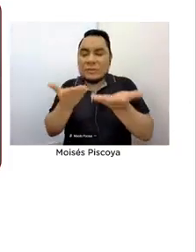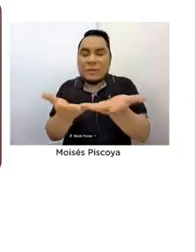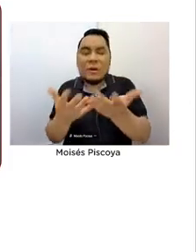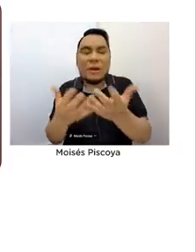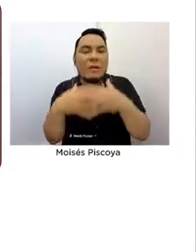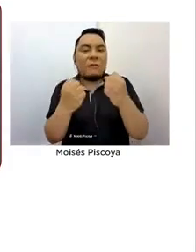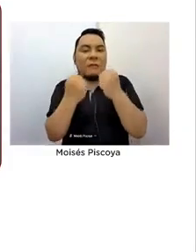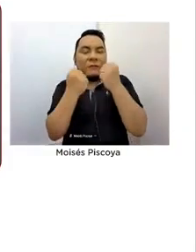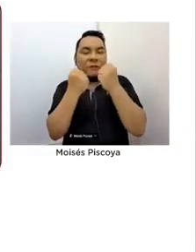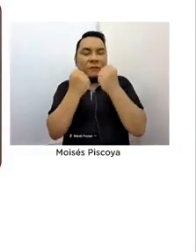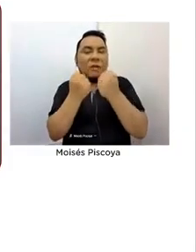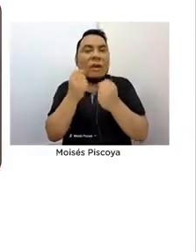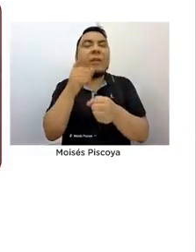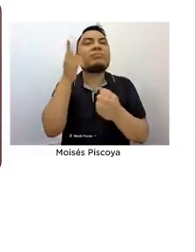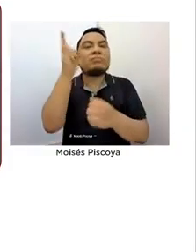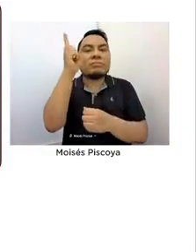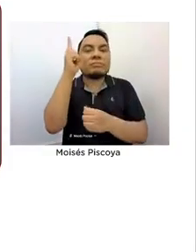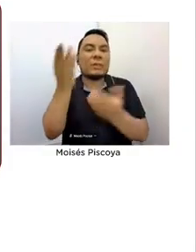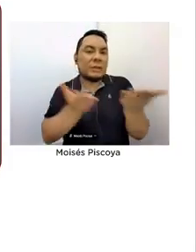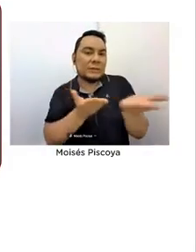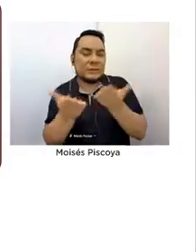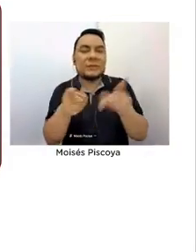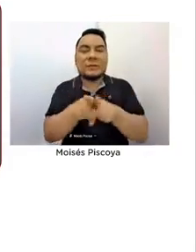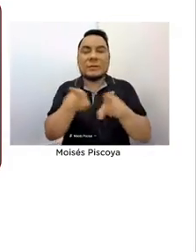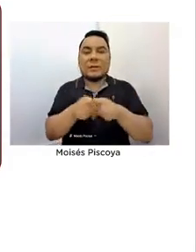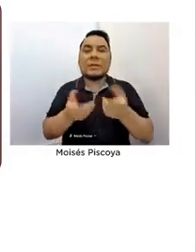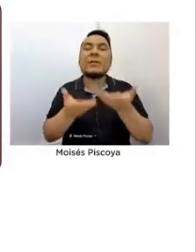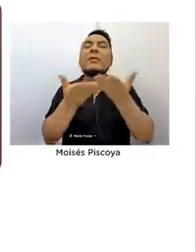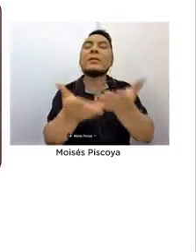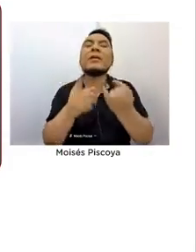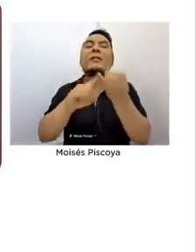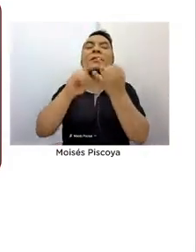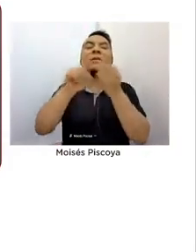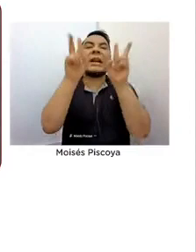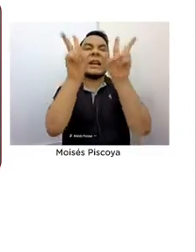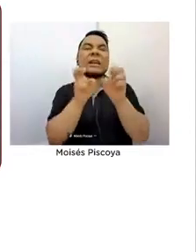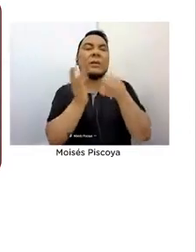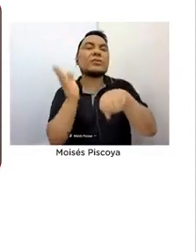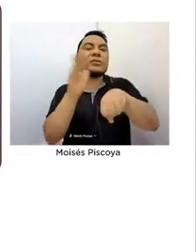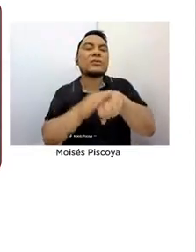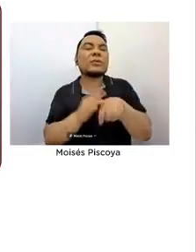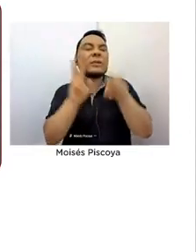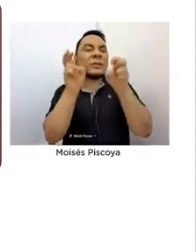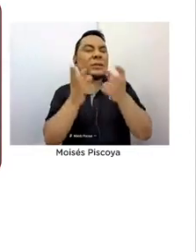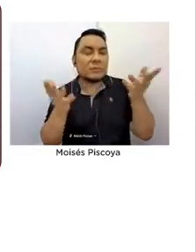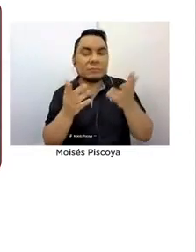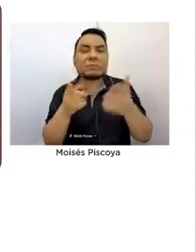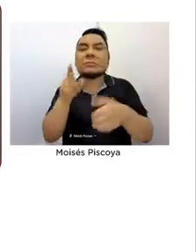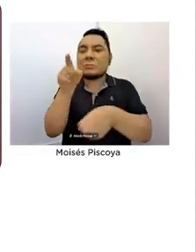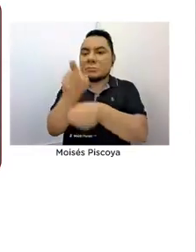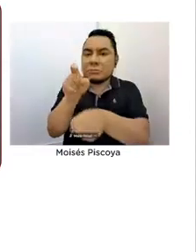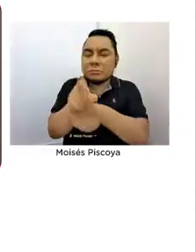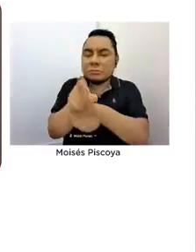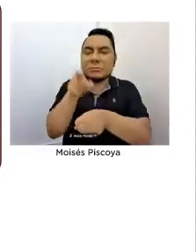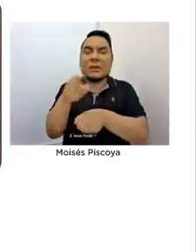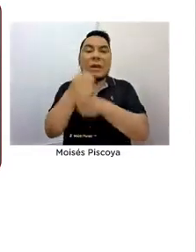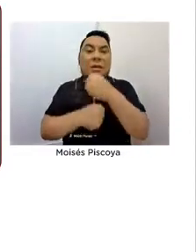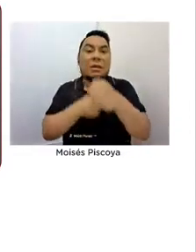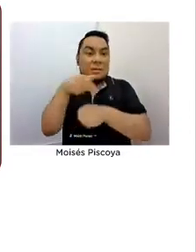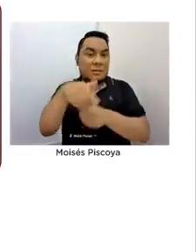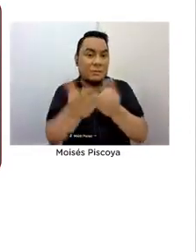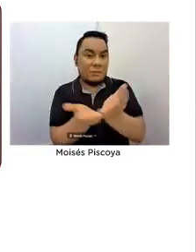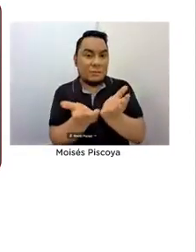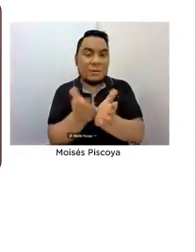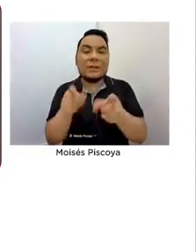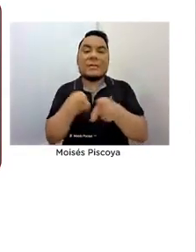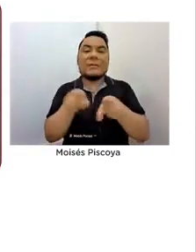formación docente en servicio y en el que estaremos desarrollando temas relacionados con orientaciones pedagógicas del año escolar y también a la